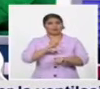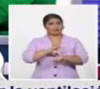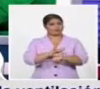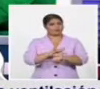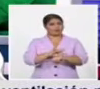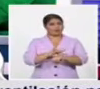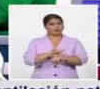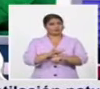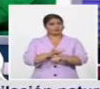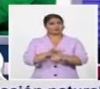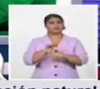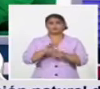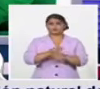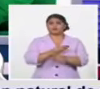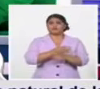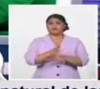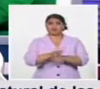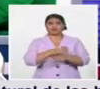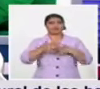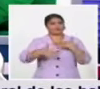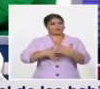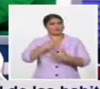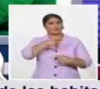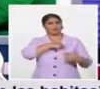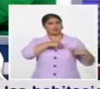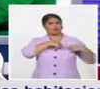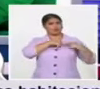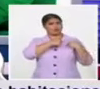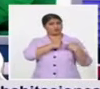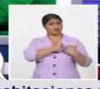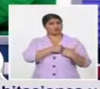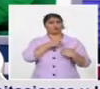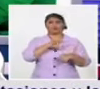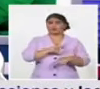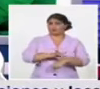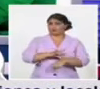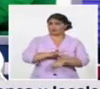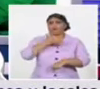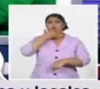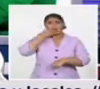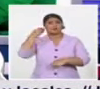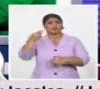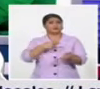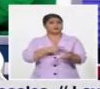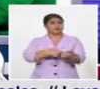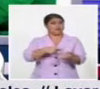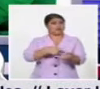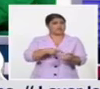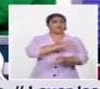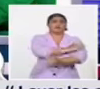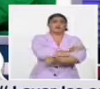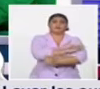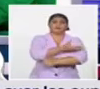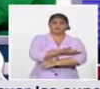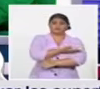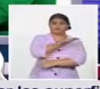arterial, cardiopatía isquémica y diabetes mellitus, enfermedades que hacen muy vulnerables a las